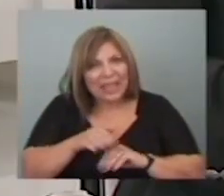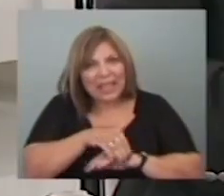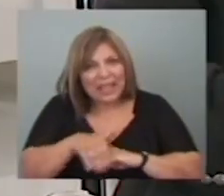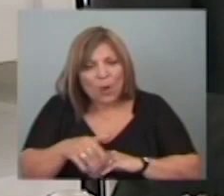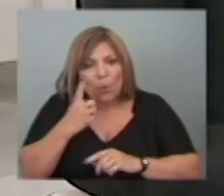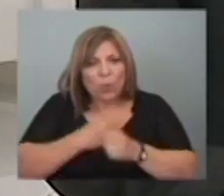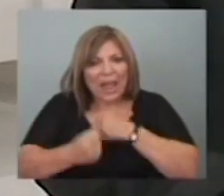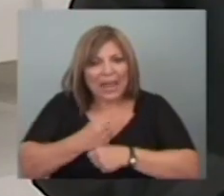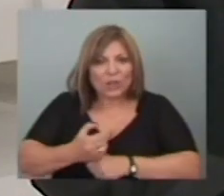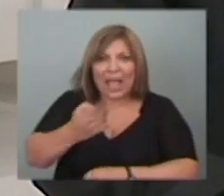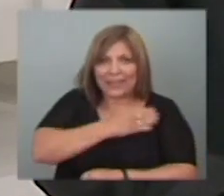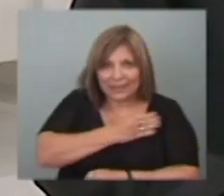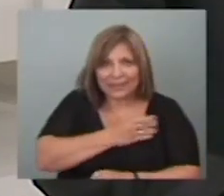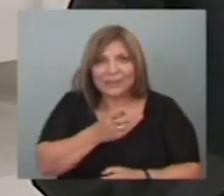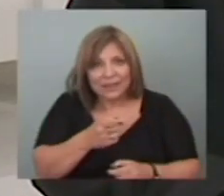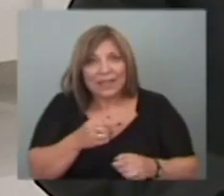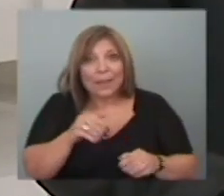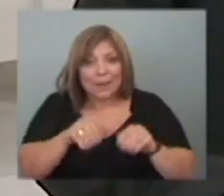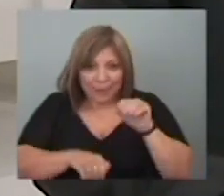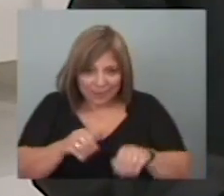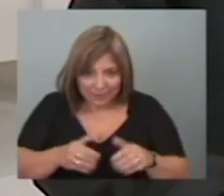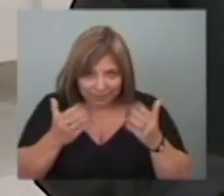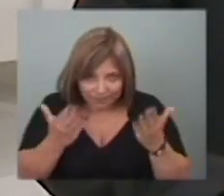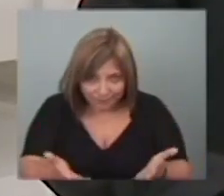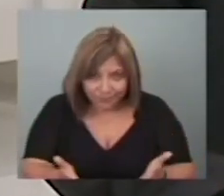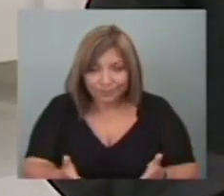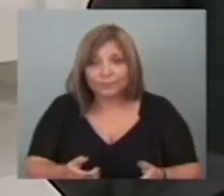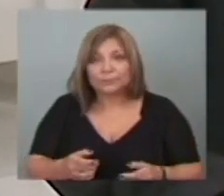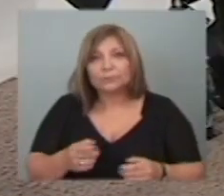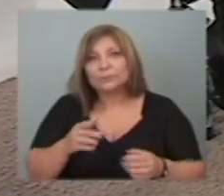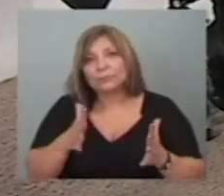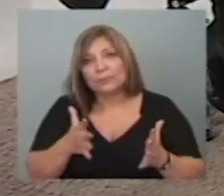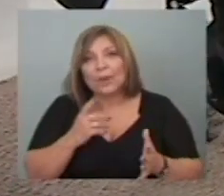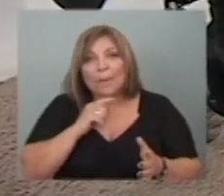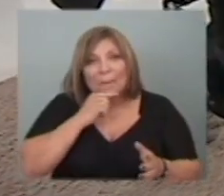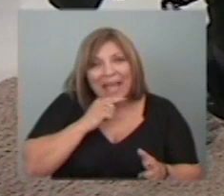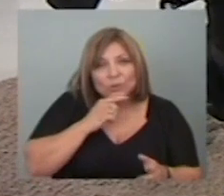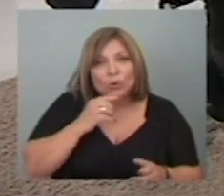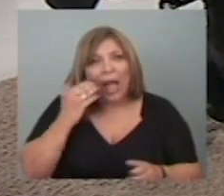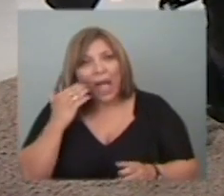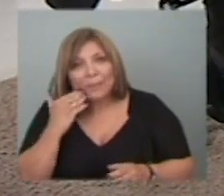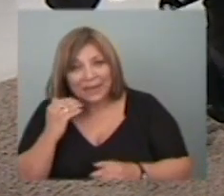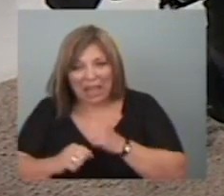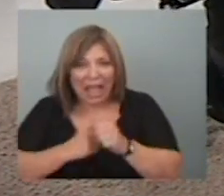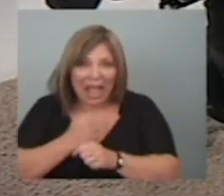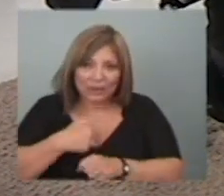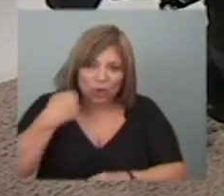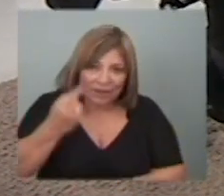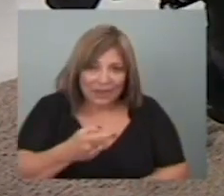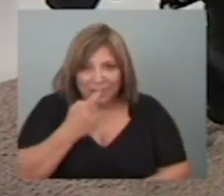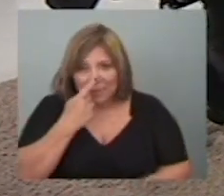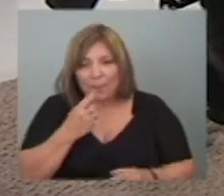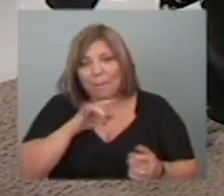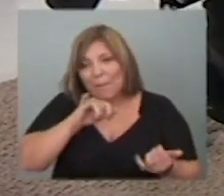año antes, ¿no? Cuando cierra el padrón electoral, ahí está. La corte electoral, que calculo será marzo, abril del año que viene, ahí porque está. Es antes de todo el